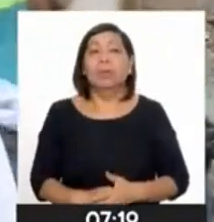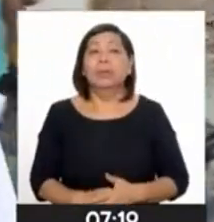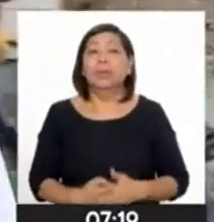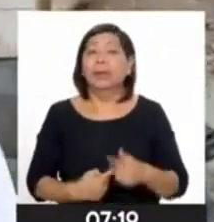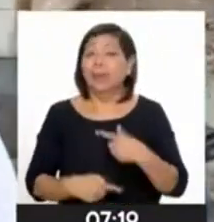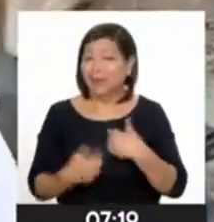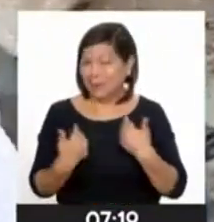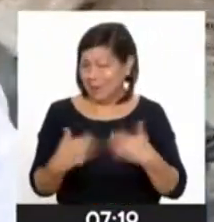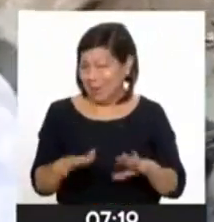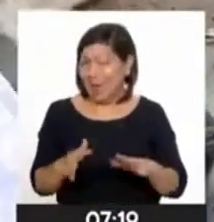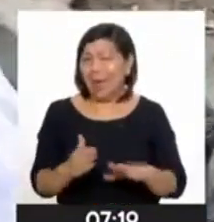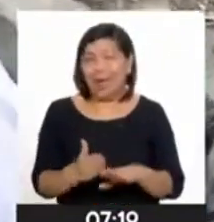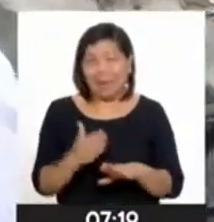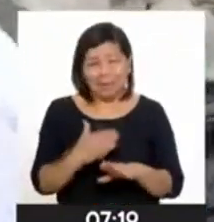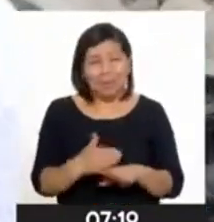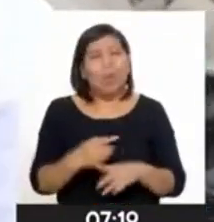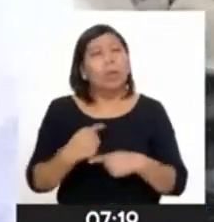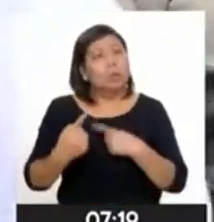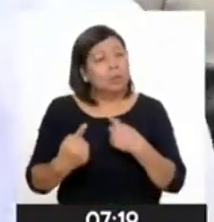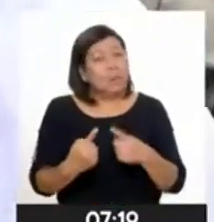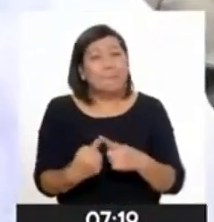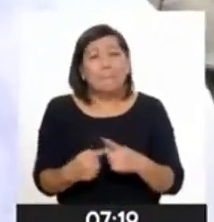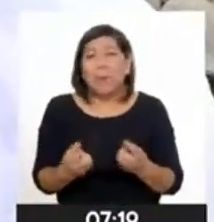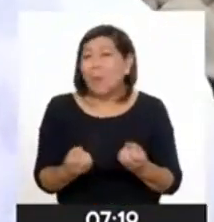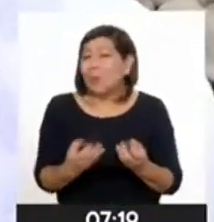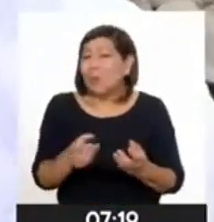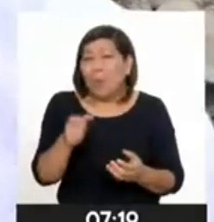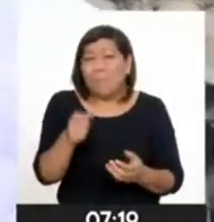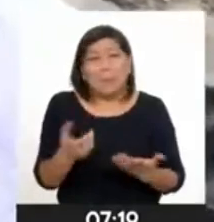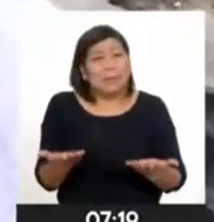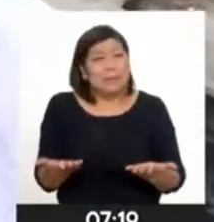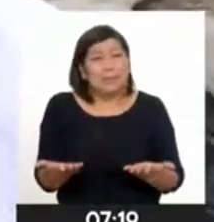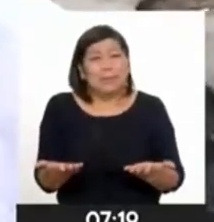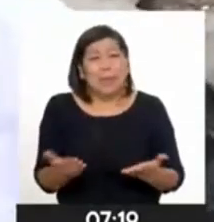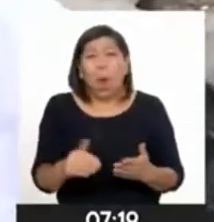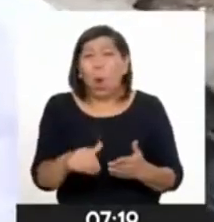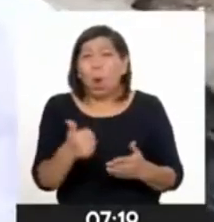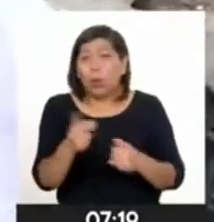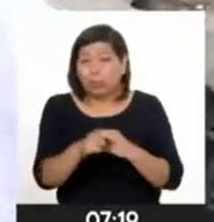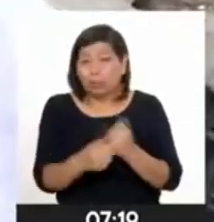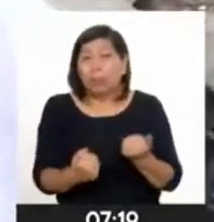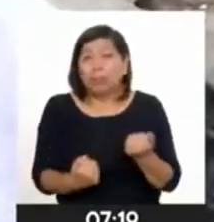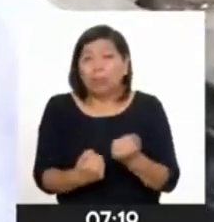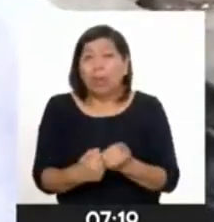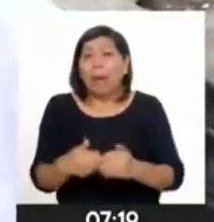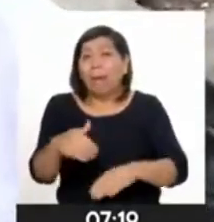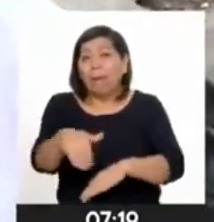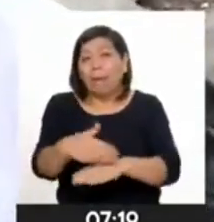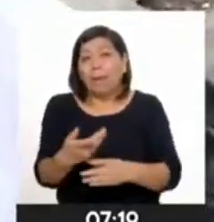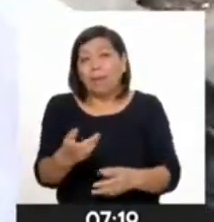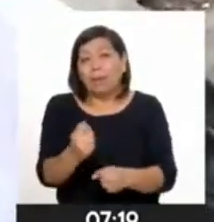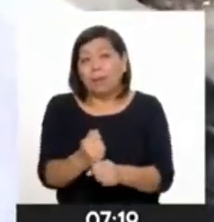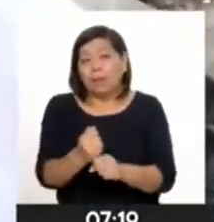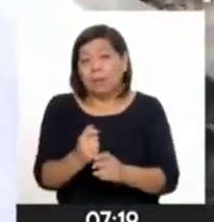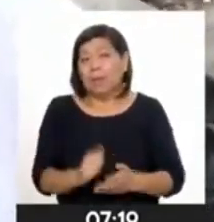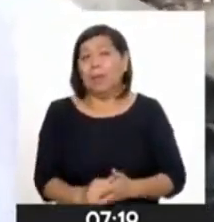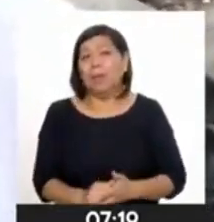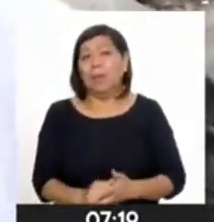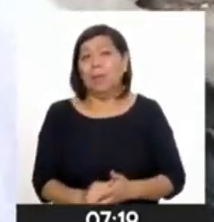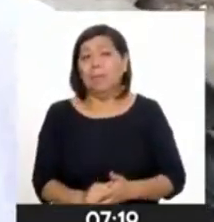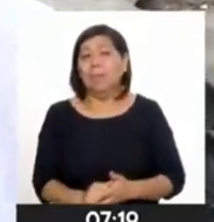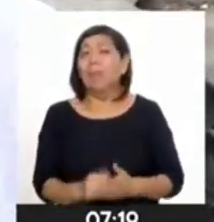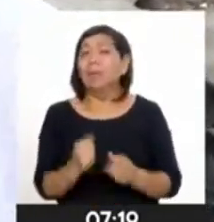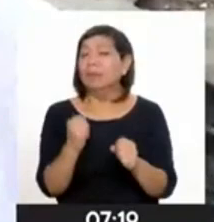venimos de manera interdiaria, vemos, pero hay muchas personas ya ahora extranjeros que también están ocupando la vía pública con este trabajo. Nosotros